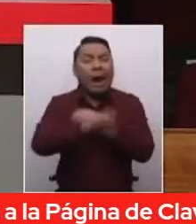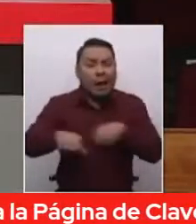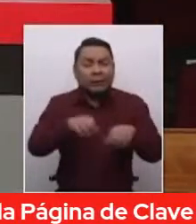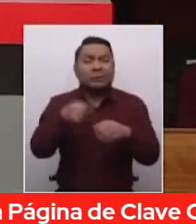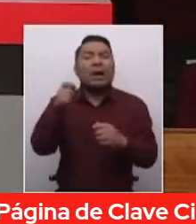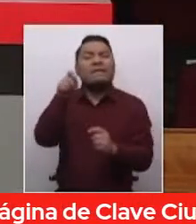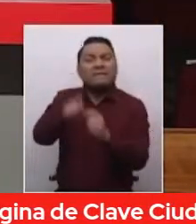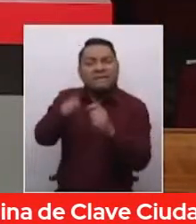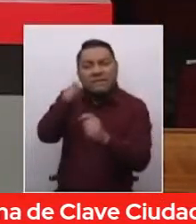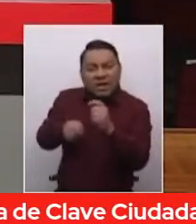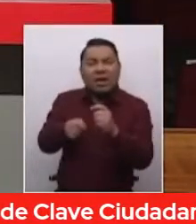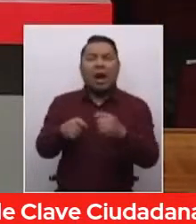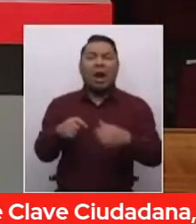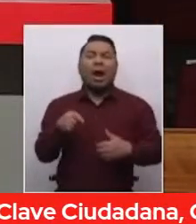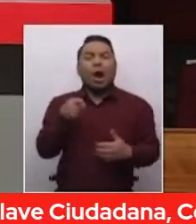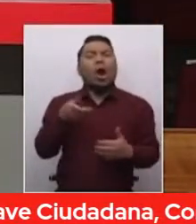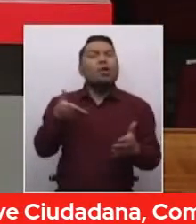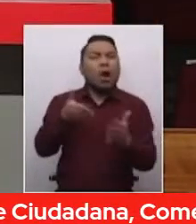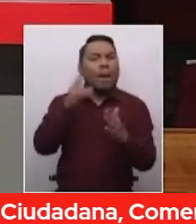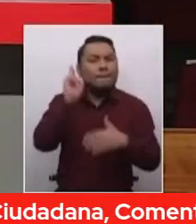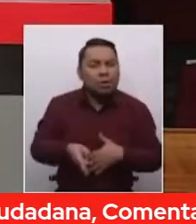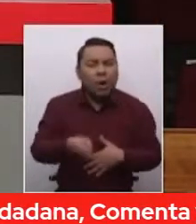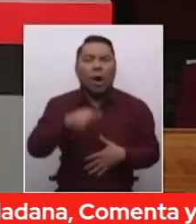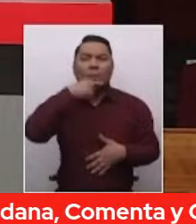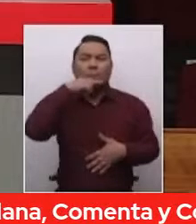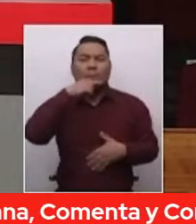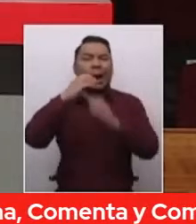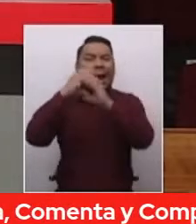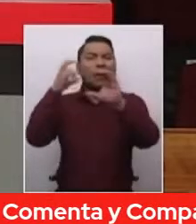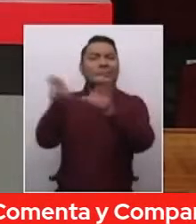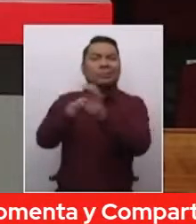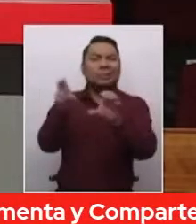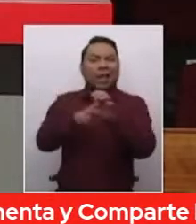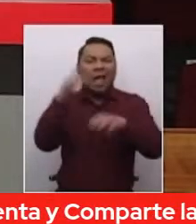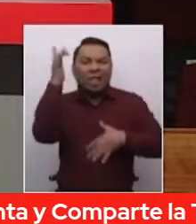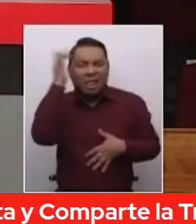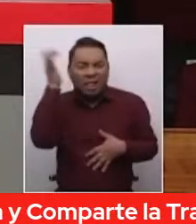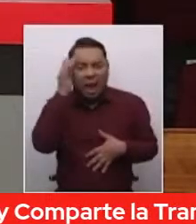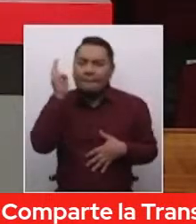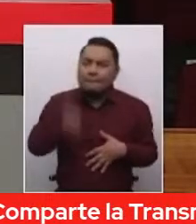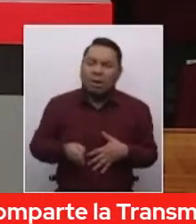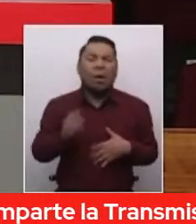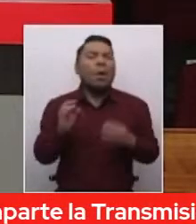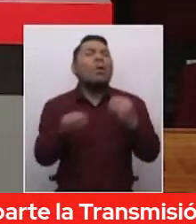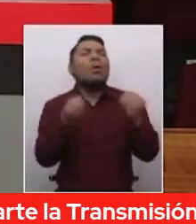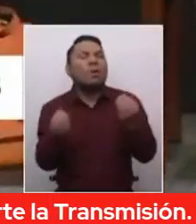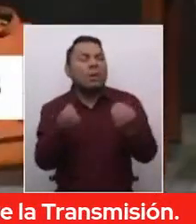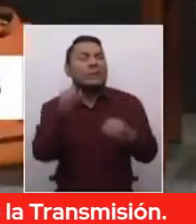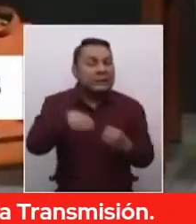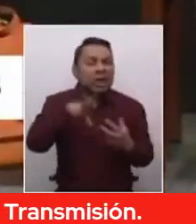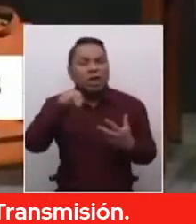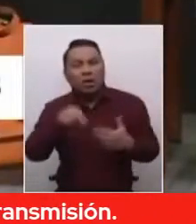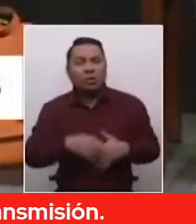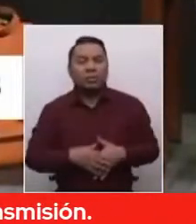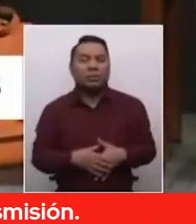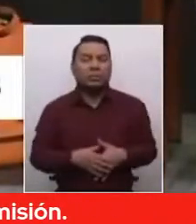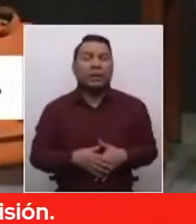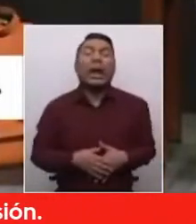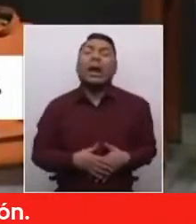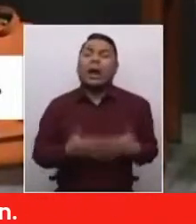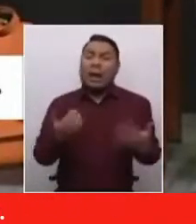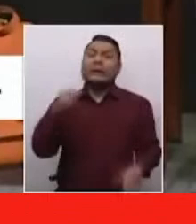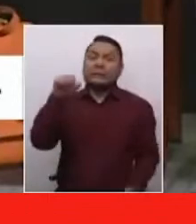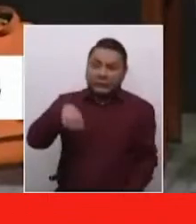acoso sexual contra las mujeres en el transporte público? Si no, ¿por qué? Por supuesto que deben